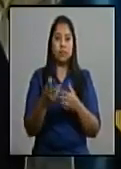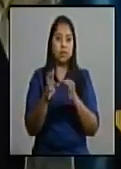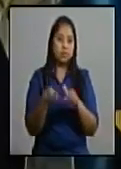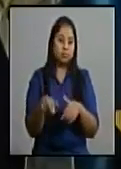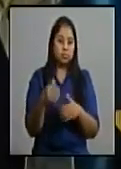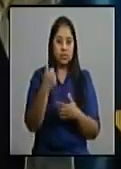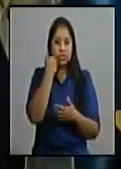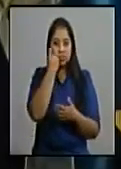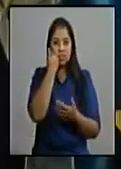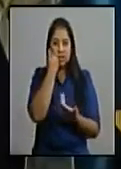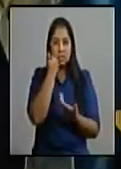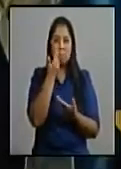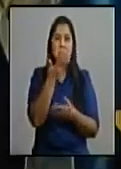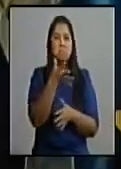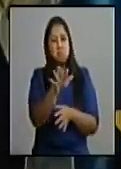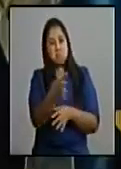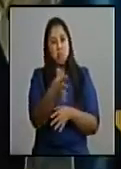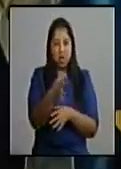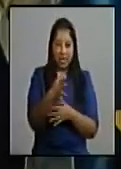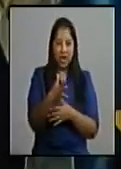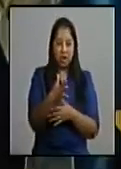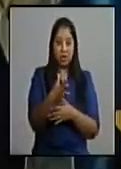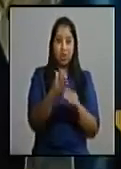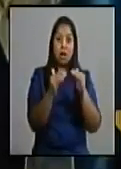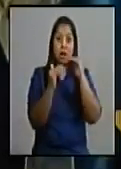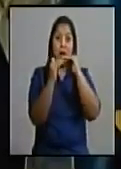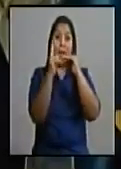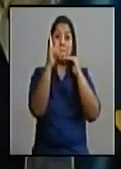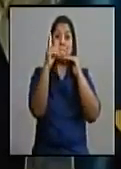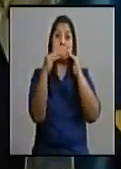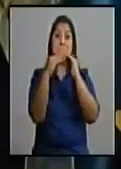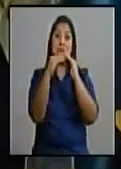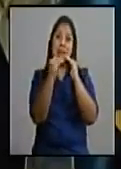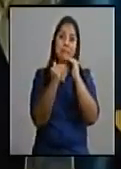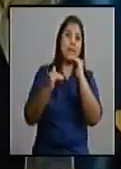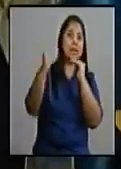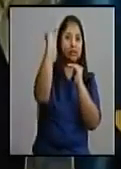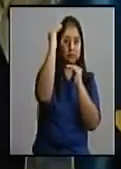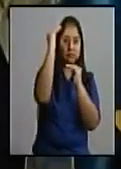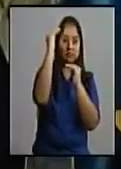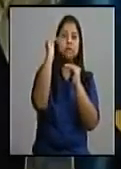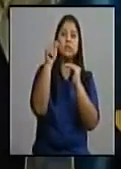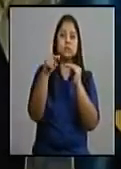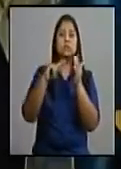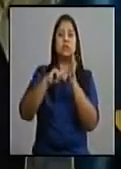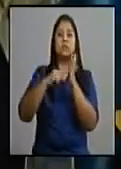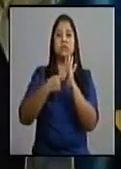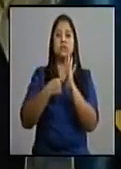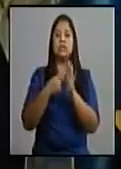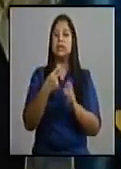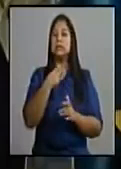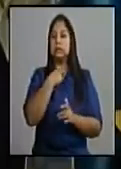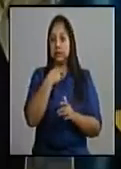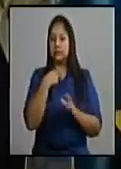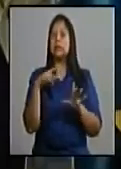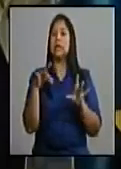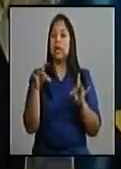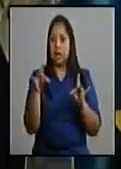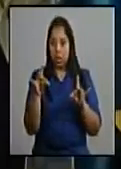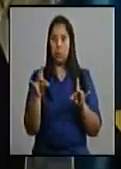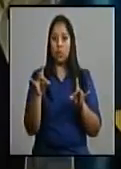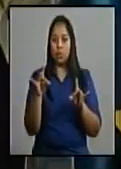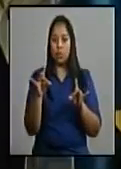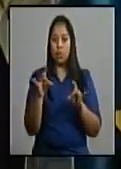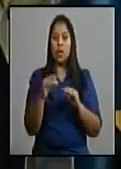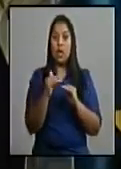es un caso moderado. Arriba de 1000 unidades se considera que el caso es grave.